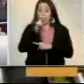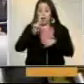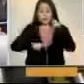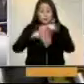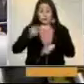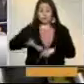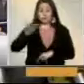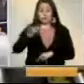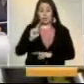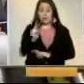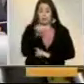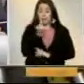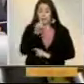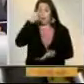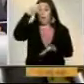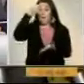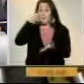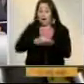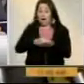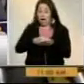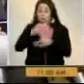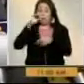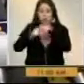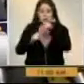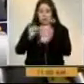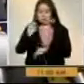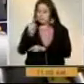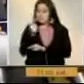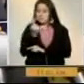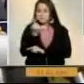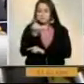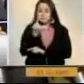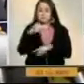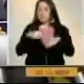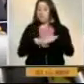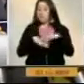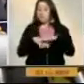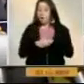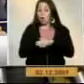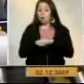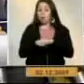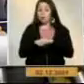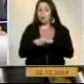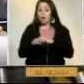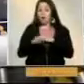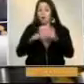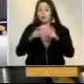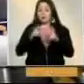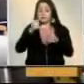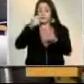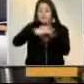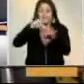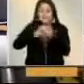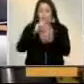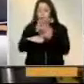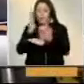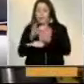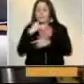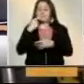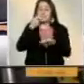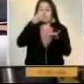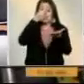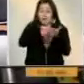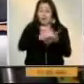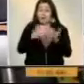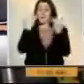primero es que se está haciendo un primer pago, que es el pago que corresponde al fondo de garantía de depósitos, que es el máximo que